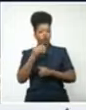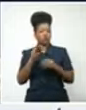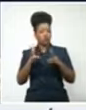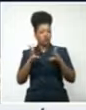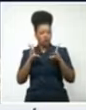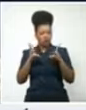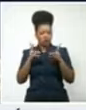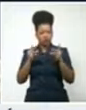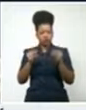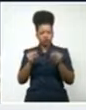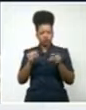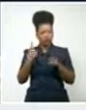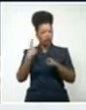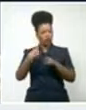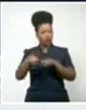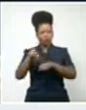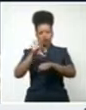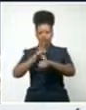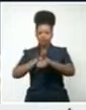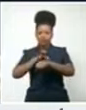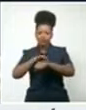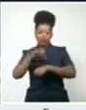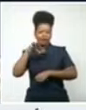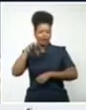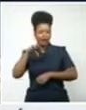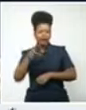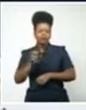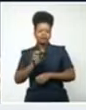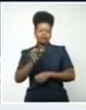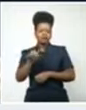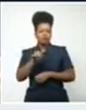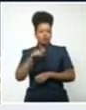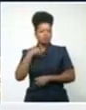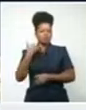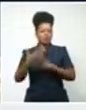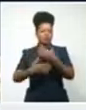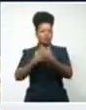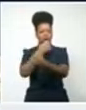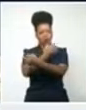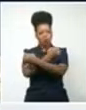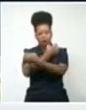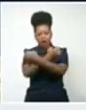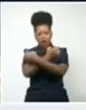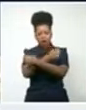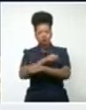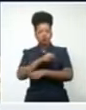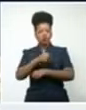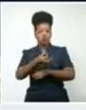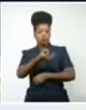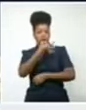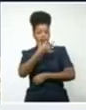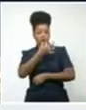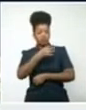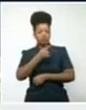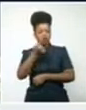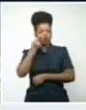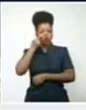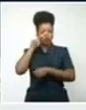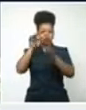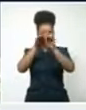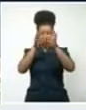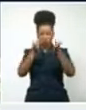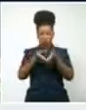el lupus eritematoso, en la artritis reumatoidea. Por lo tanto, es un medicamento conocido y que Cuba